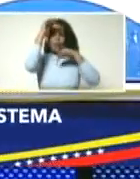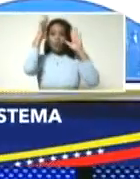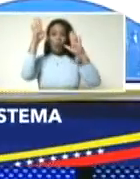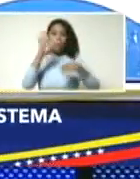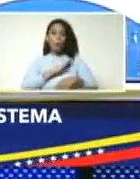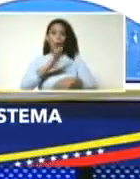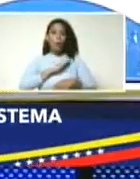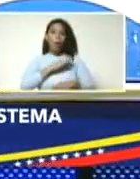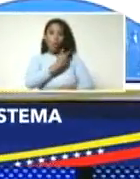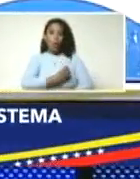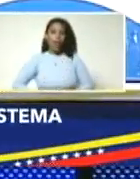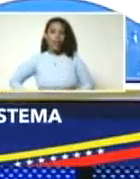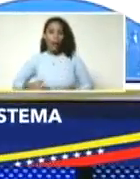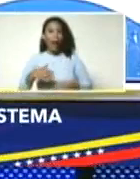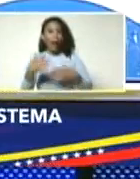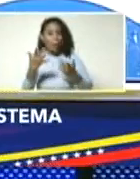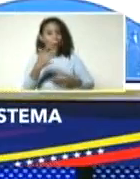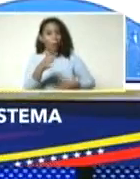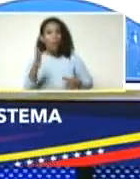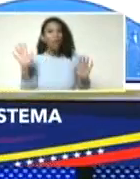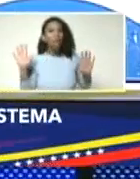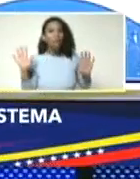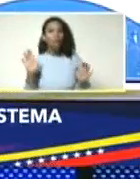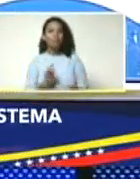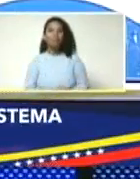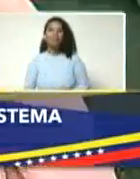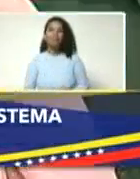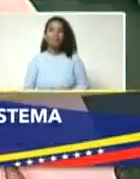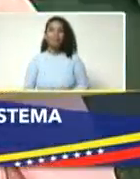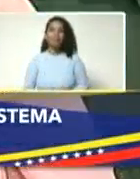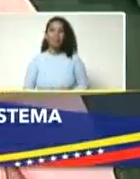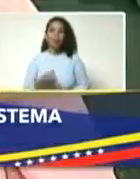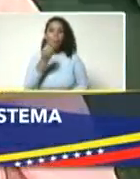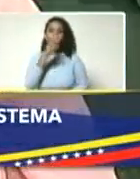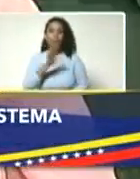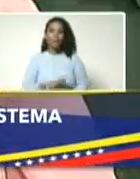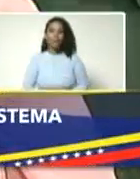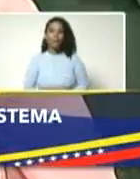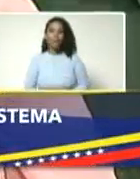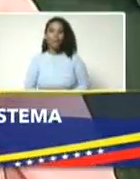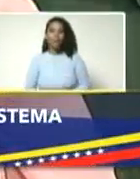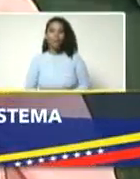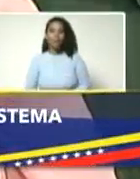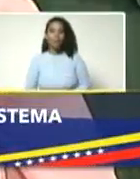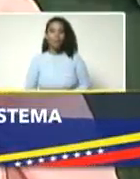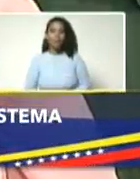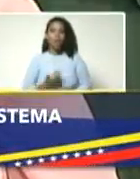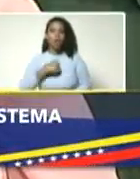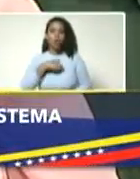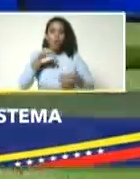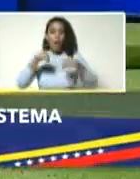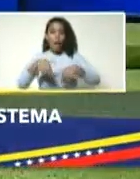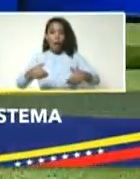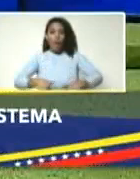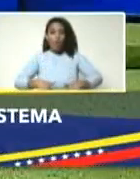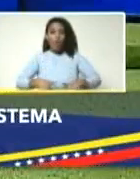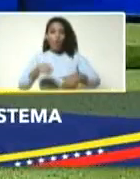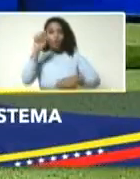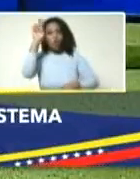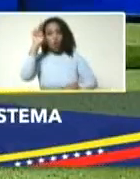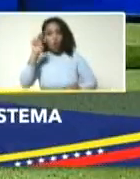su propia dueña. ¿Qué les parece? ¿Ah? Bueno, estamos en este esfuerzo